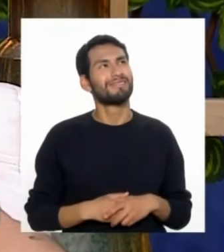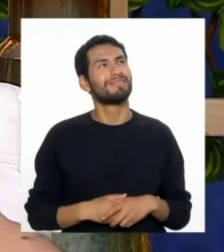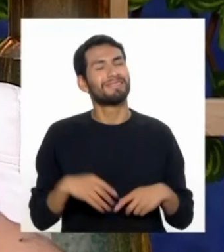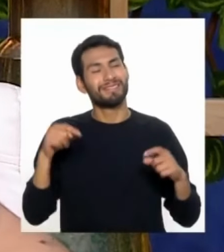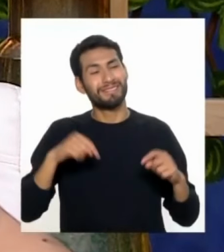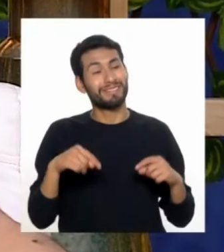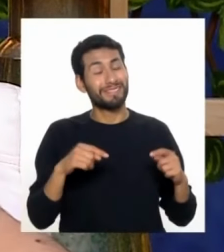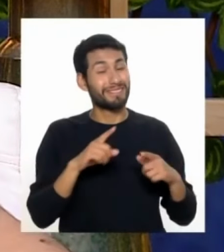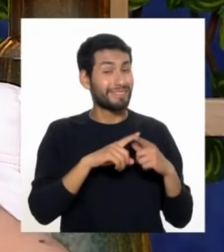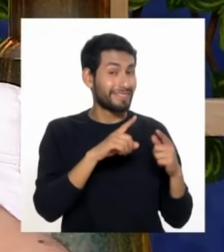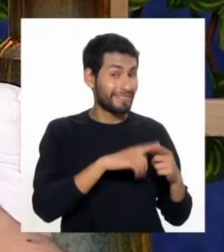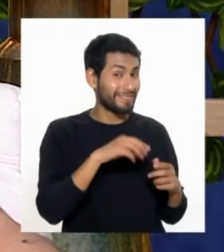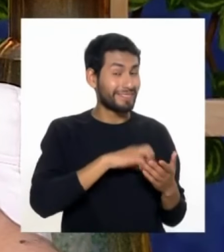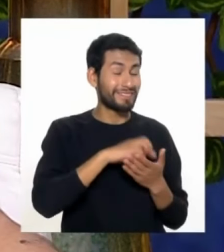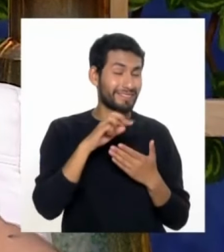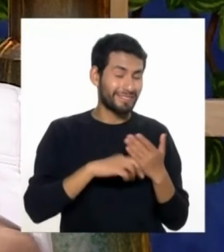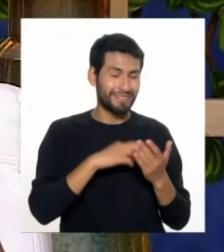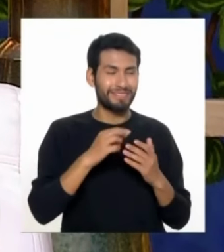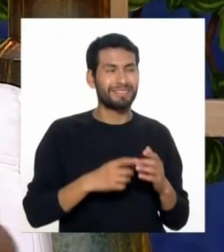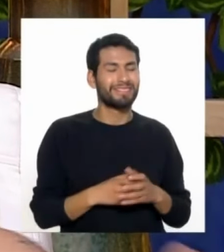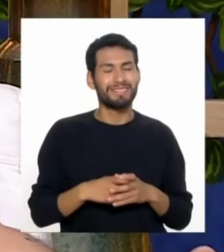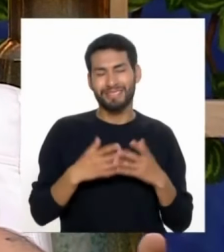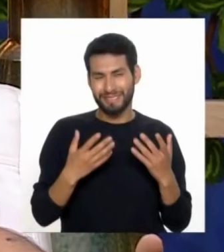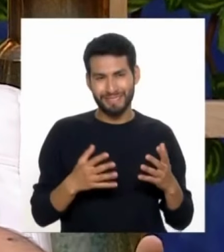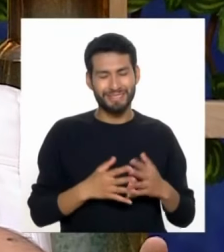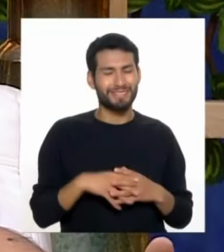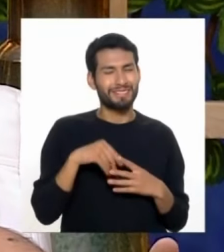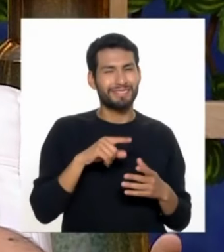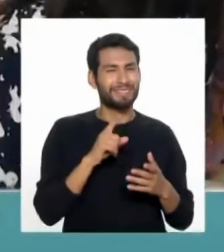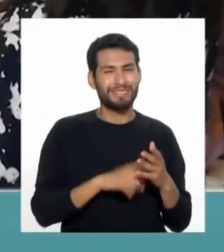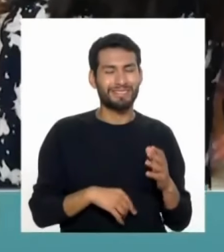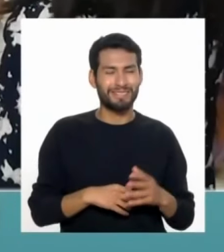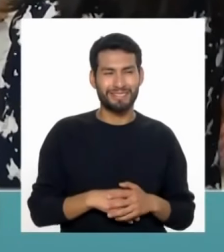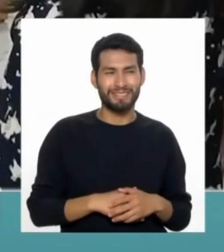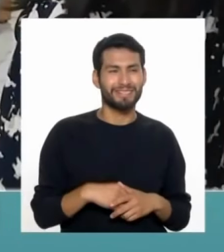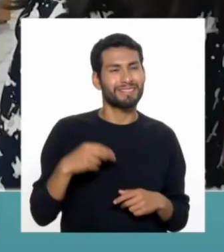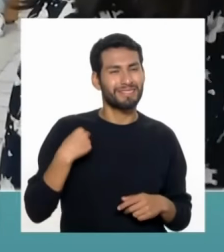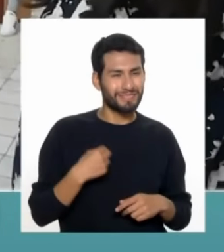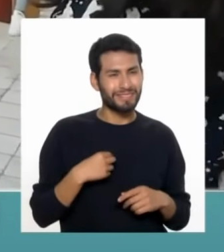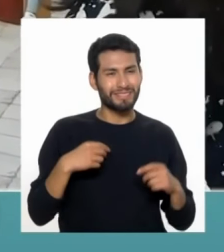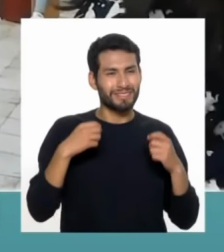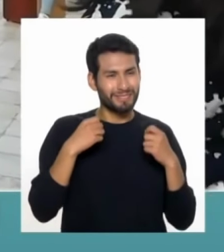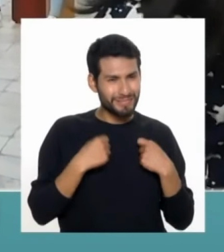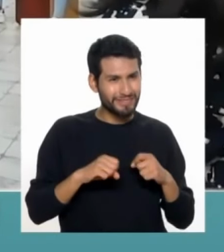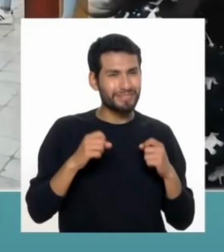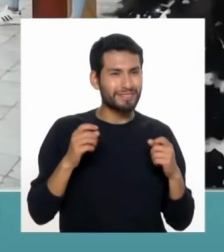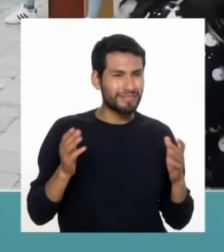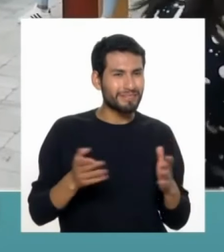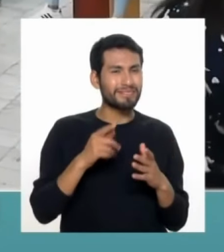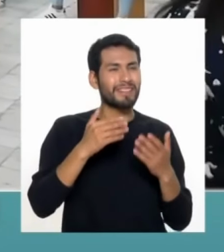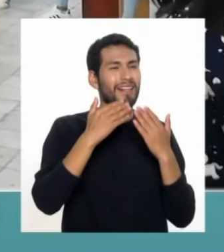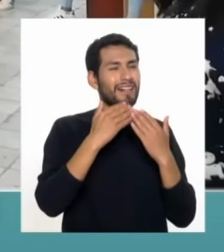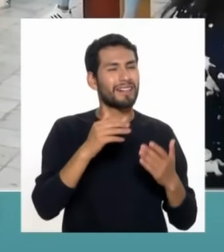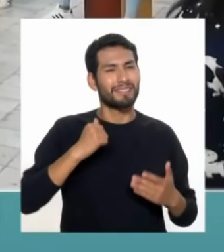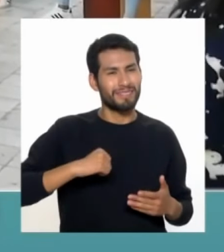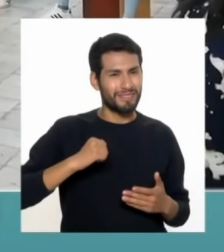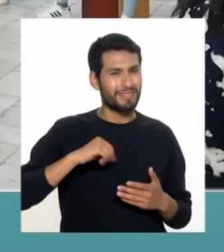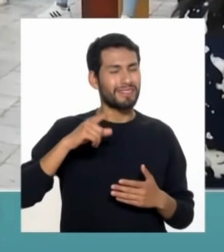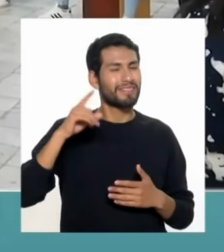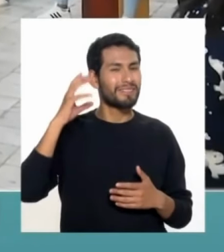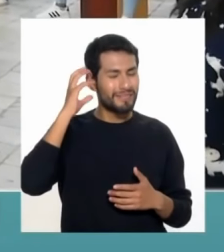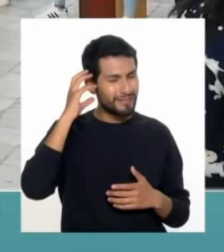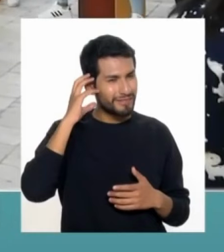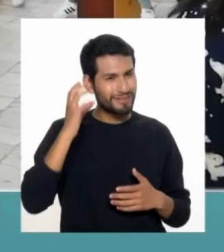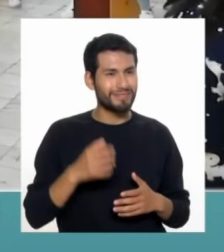Hoy día hay varias actividades, ¿no?, y justamente una de las que estamos promoviendo, gracias también a la Municipalidad de